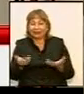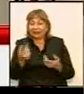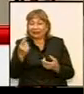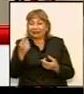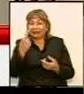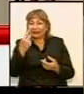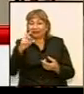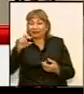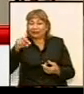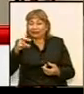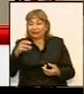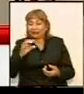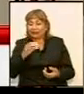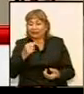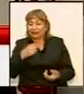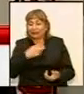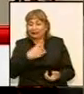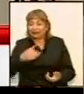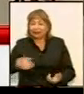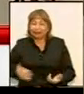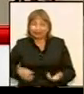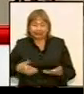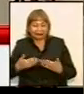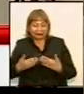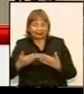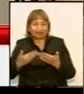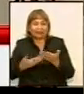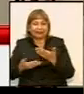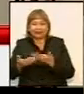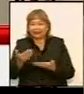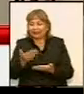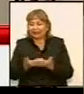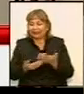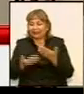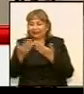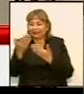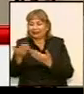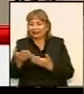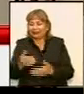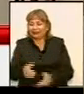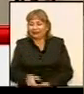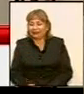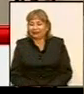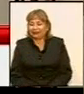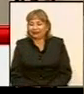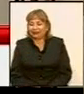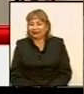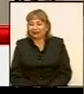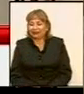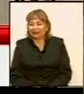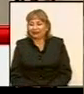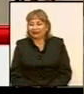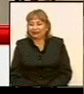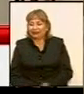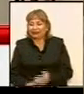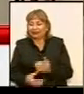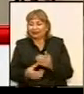primer vicepresidente del instituto, en buenas manos va a ser recibido ese homenaje también